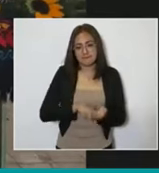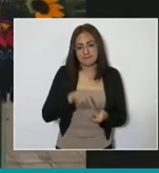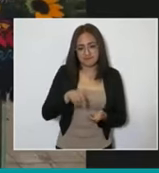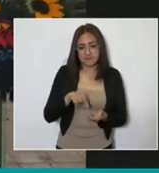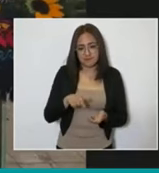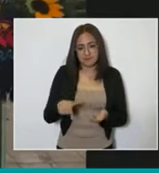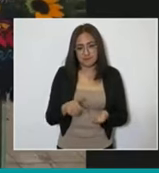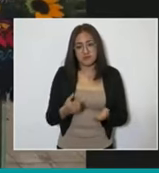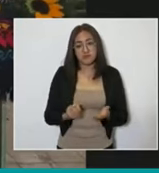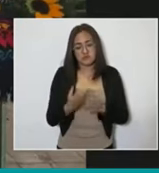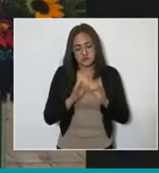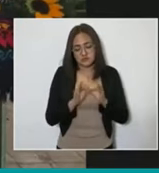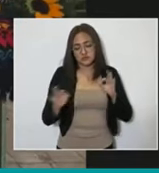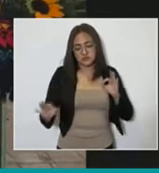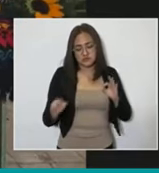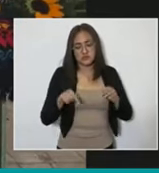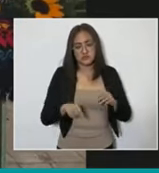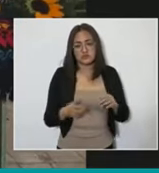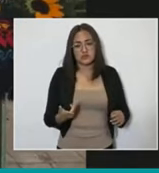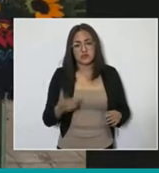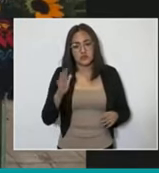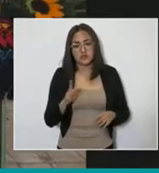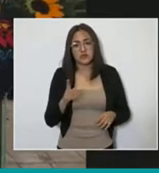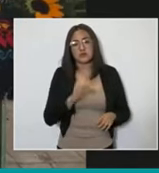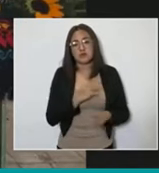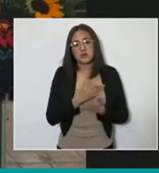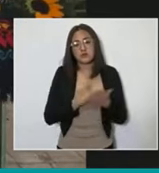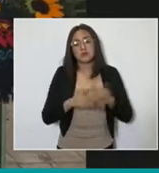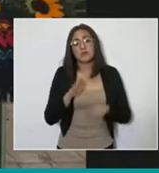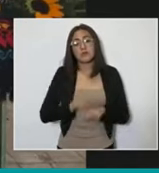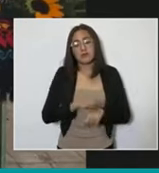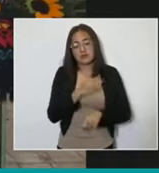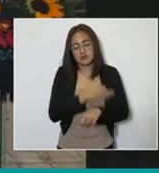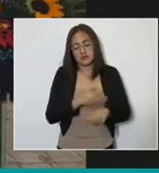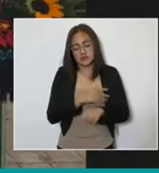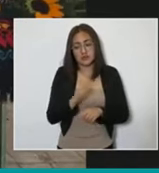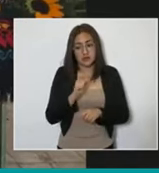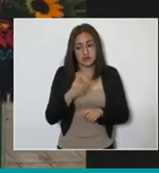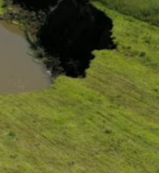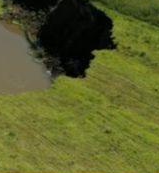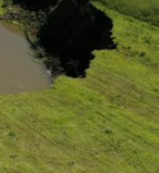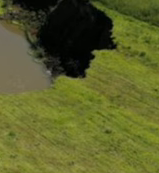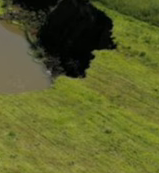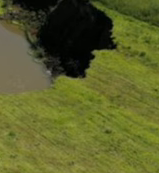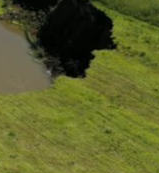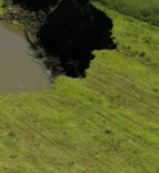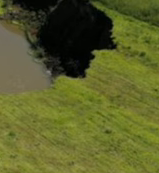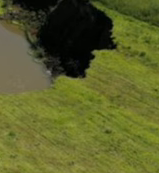las nuevas dimensiones del socavón, que podríamos compartir contigo en cuanto las tengamos.